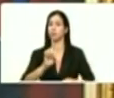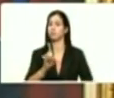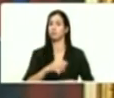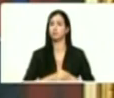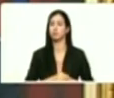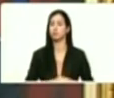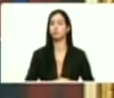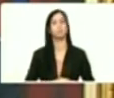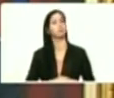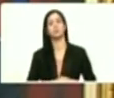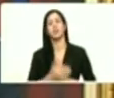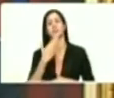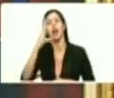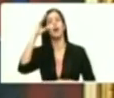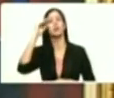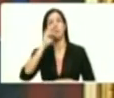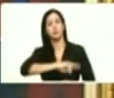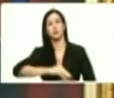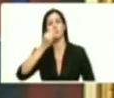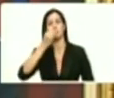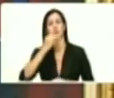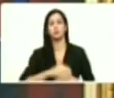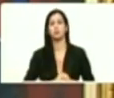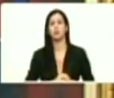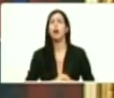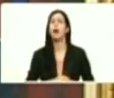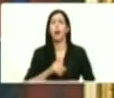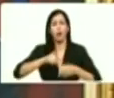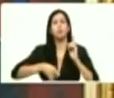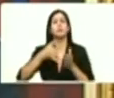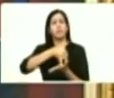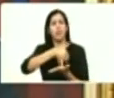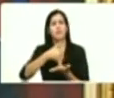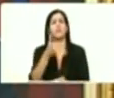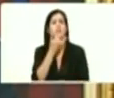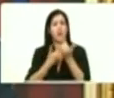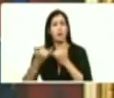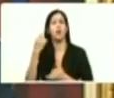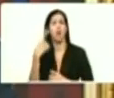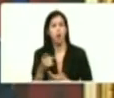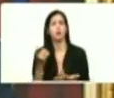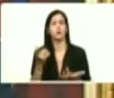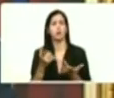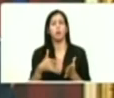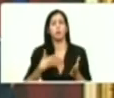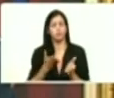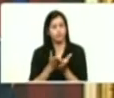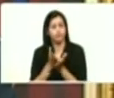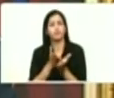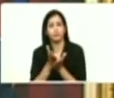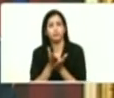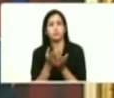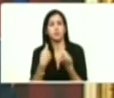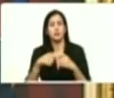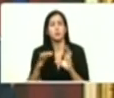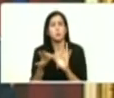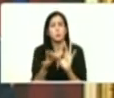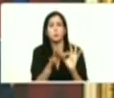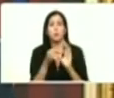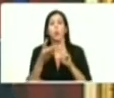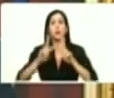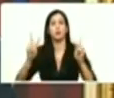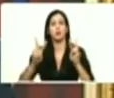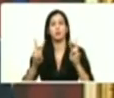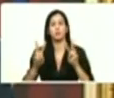gracias a Dios a la misión de alimentación con todas sus fallas inclusive hemos logrado mantener la paz social y